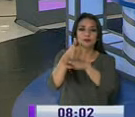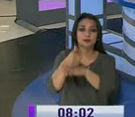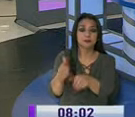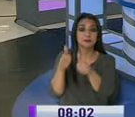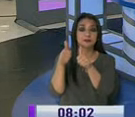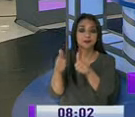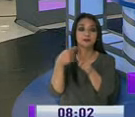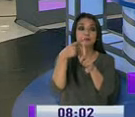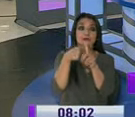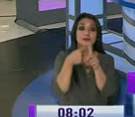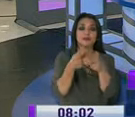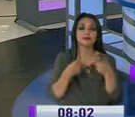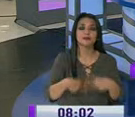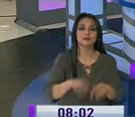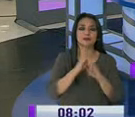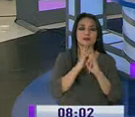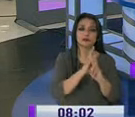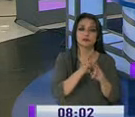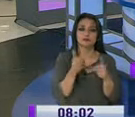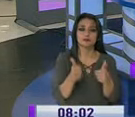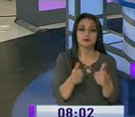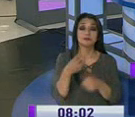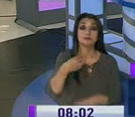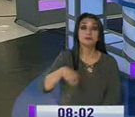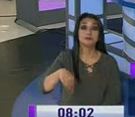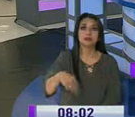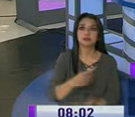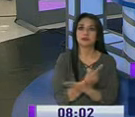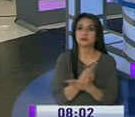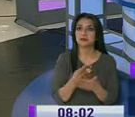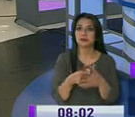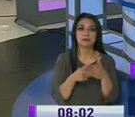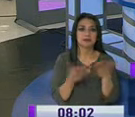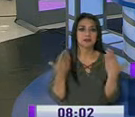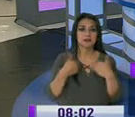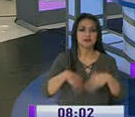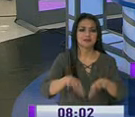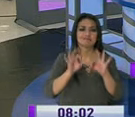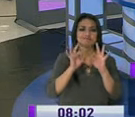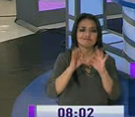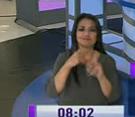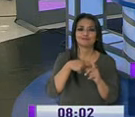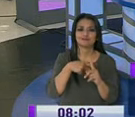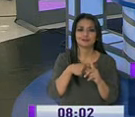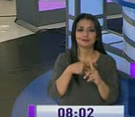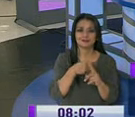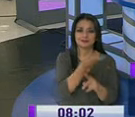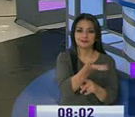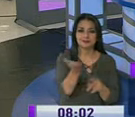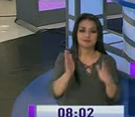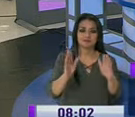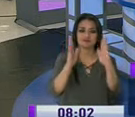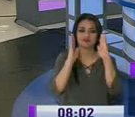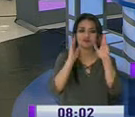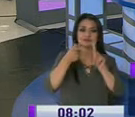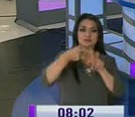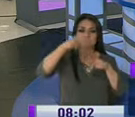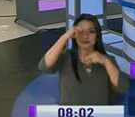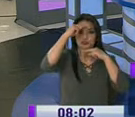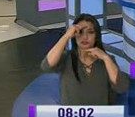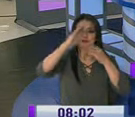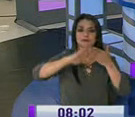resultados, Mirali. Así estamos miércoles ya a mitad de semana, así que tiene que vivir la energía y por supuesto acompañados de nosotros en este primer noticiero de la comunidad.